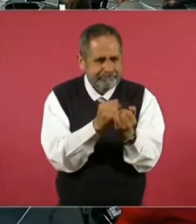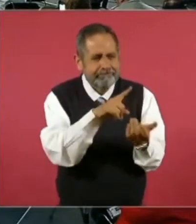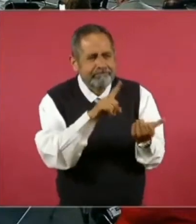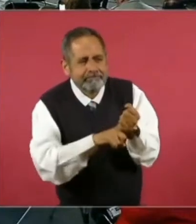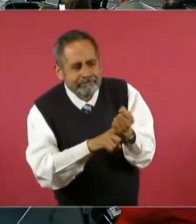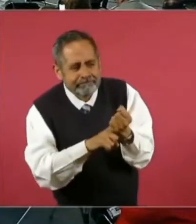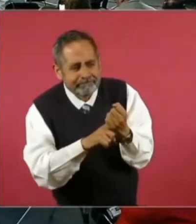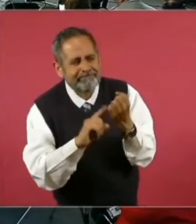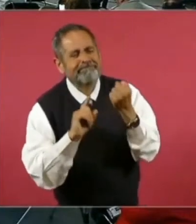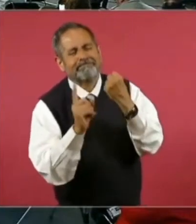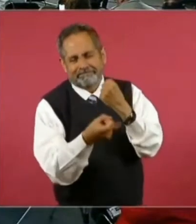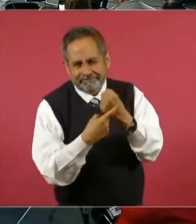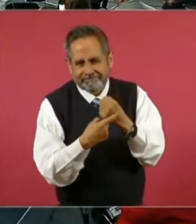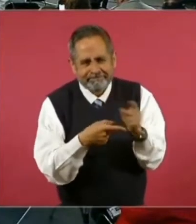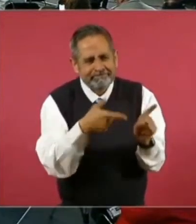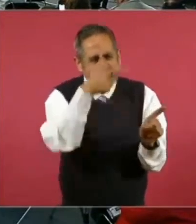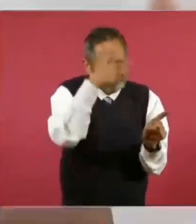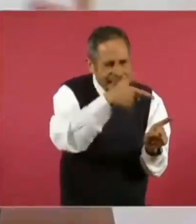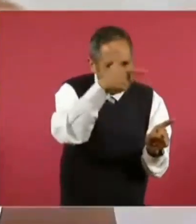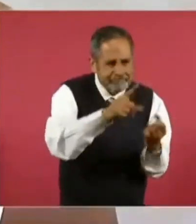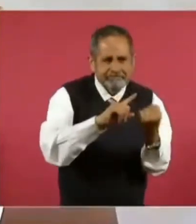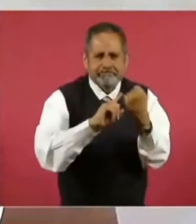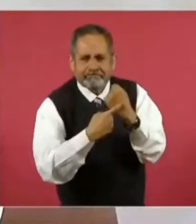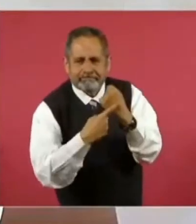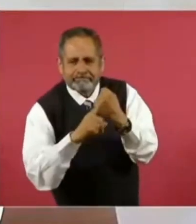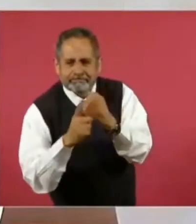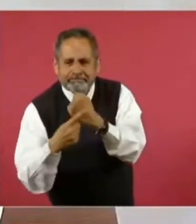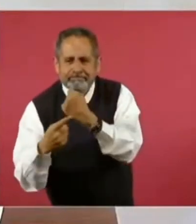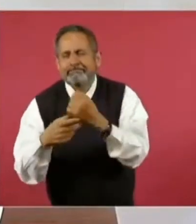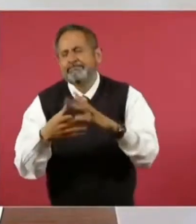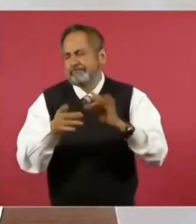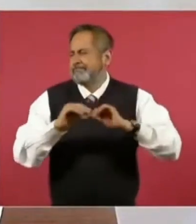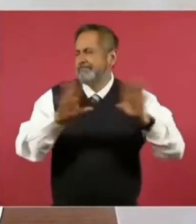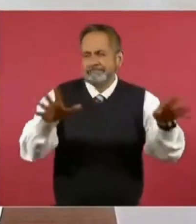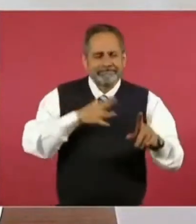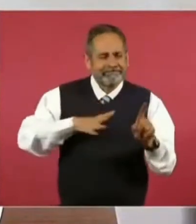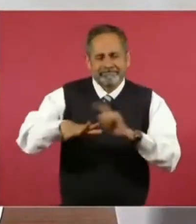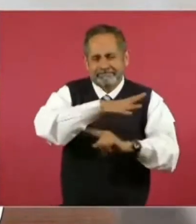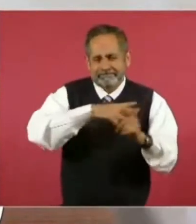no hay información, ¿no?, sin antecedentes.